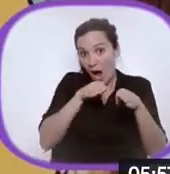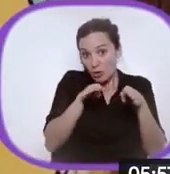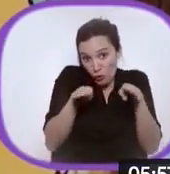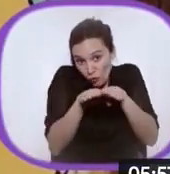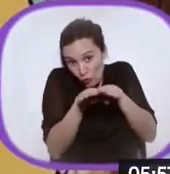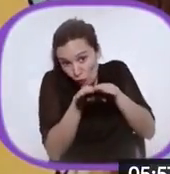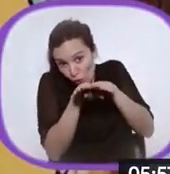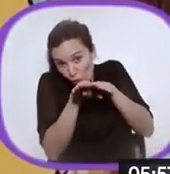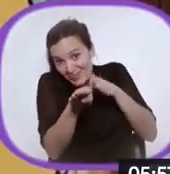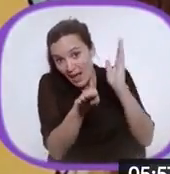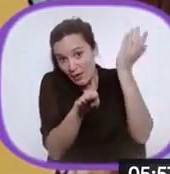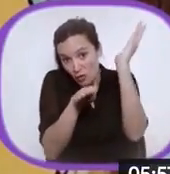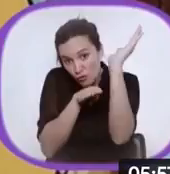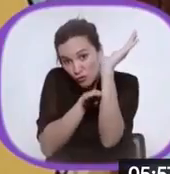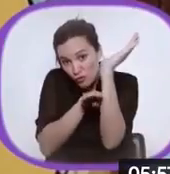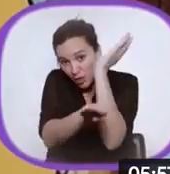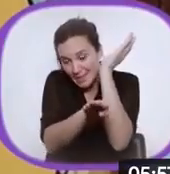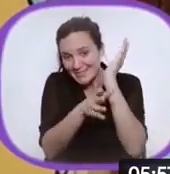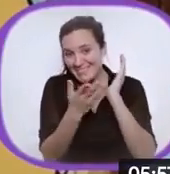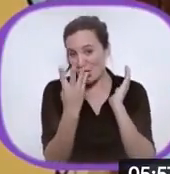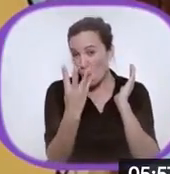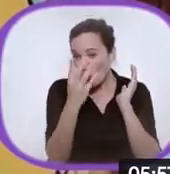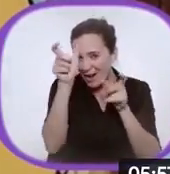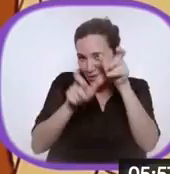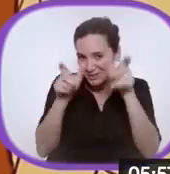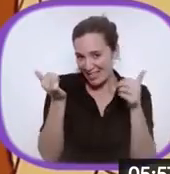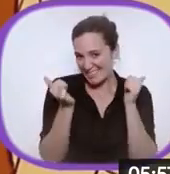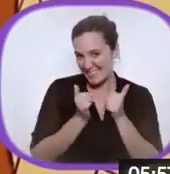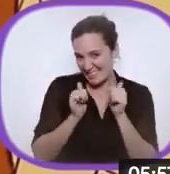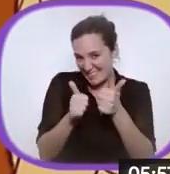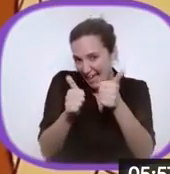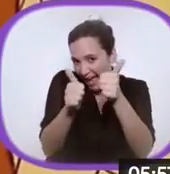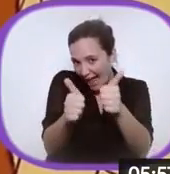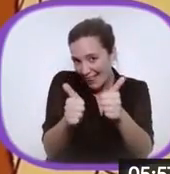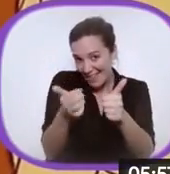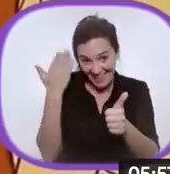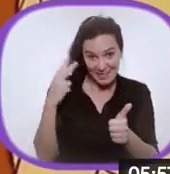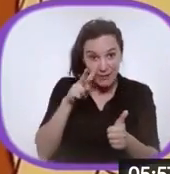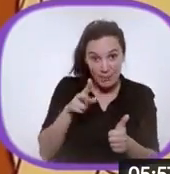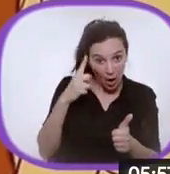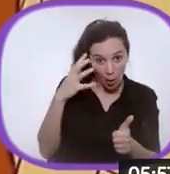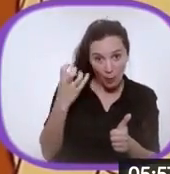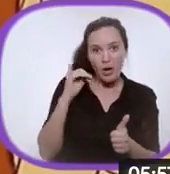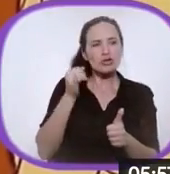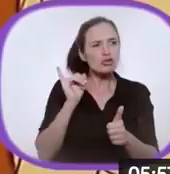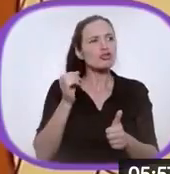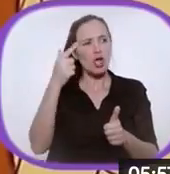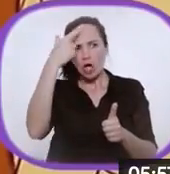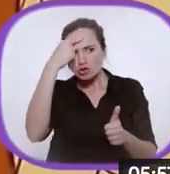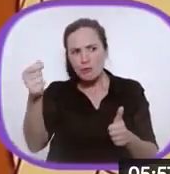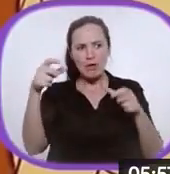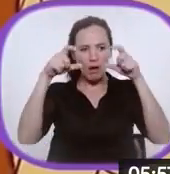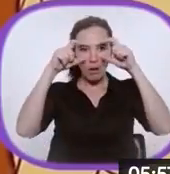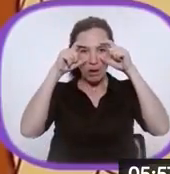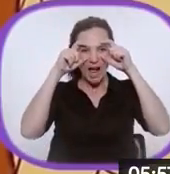bloqueo pasamos un auto color crema. Había cuatro personas adentro, ¿lo recuerdan? Sí, el conductor usaba gafas. Era